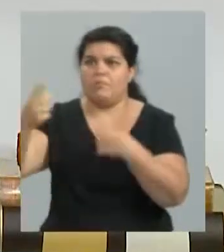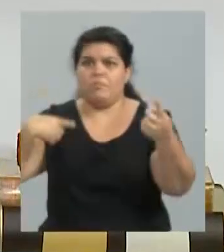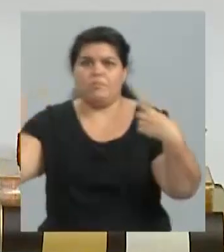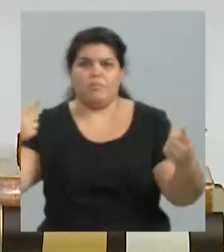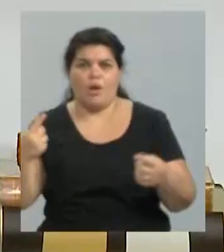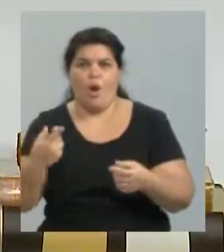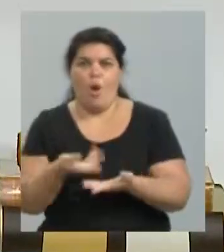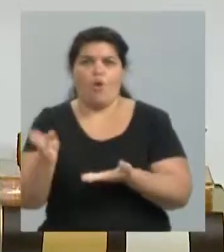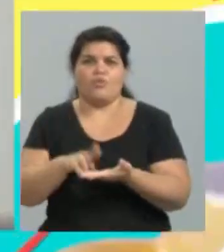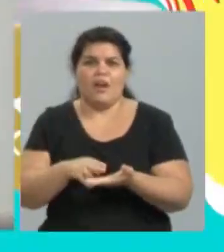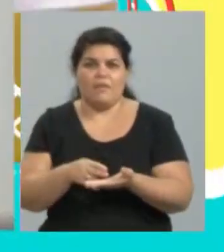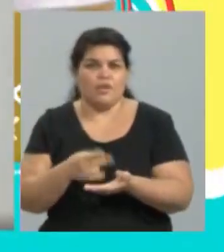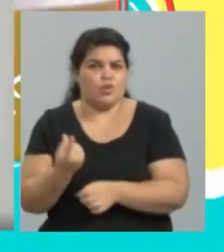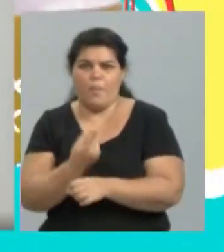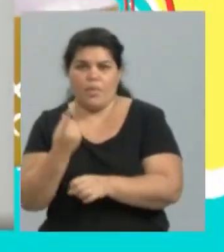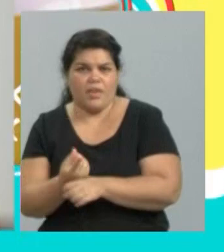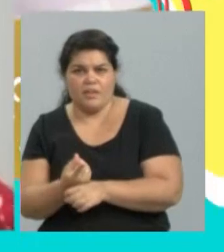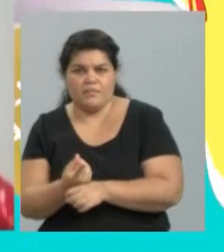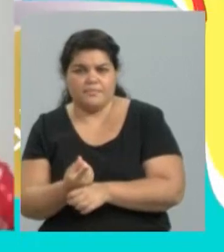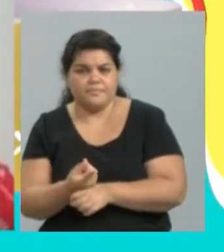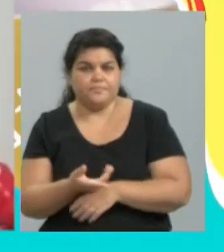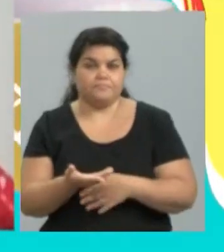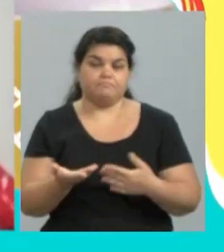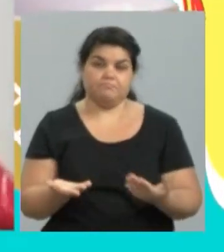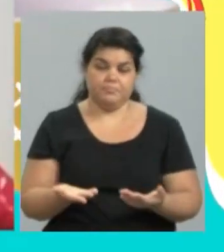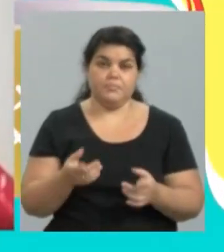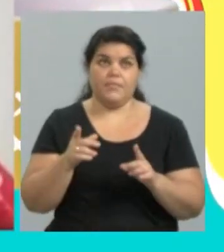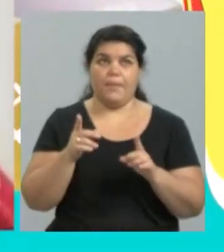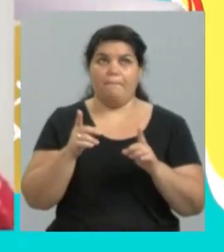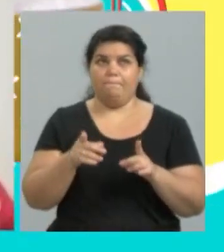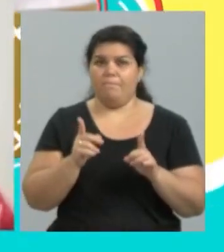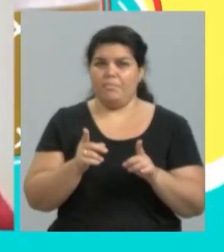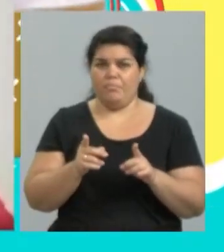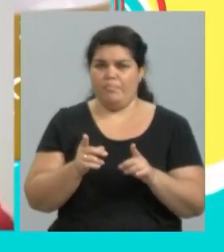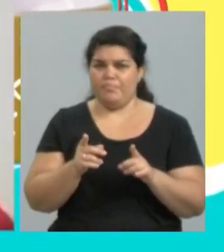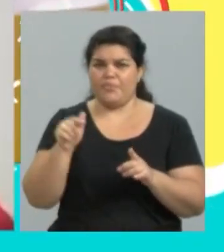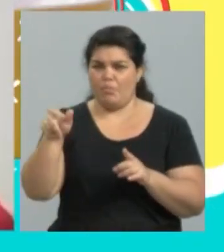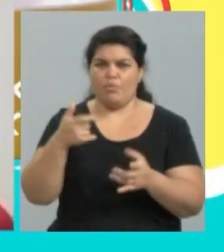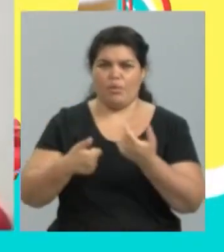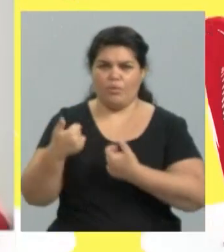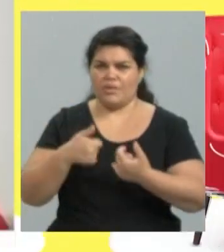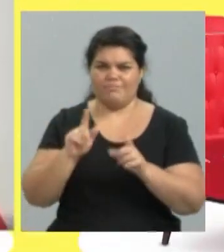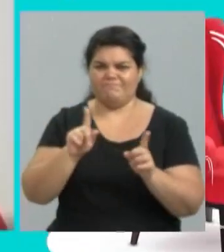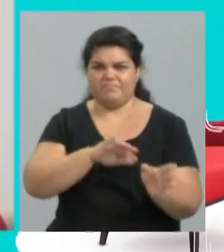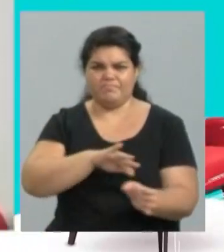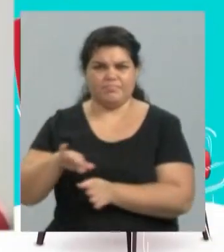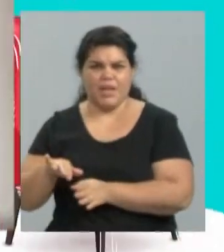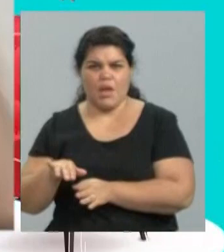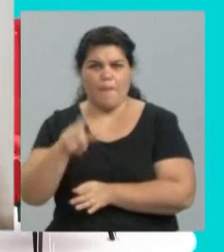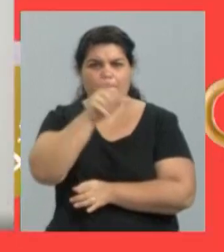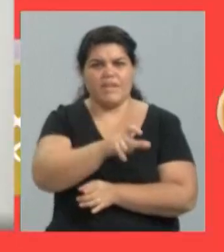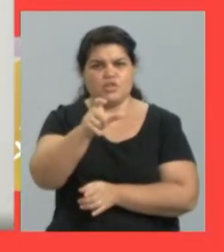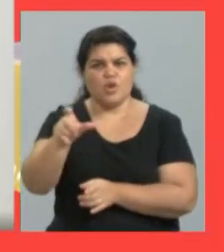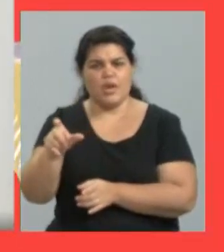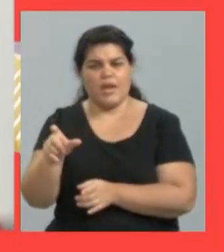que fue Más complicado. allá de esto, tenía que ver más con el hecho de las personas que eran contagiadas por COVID.